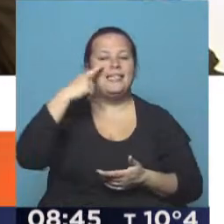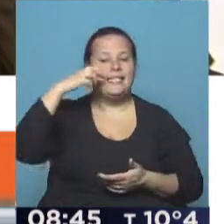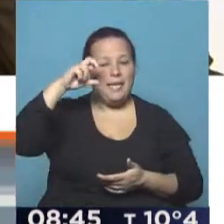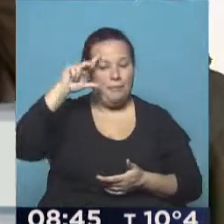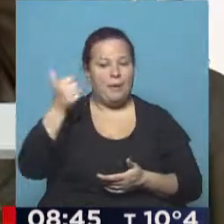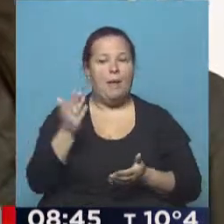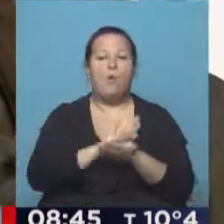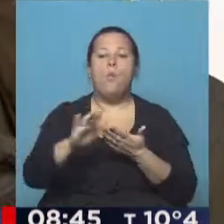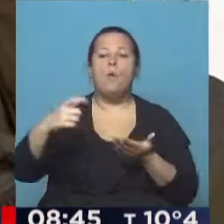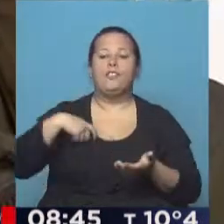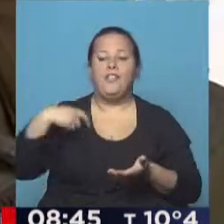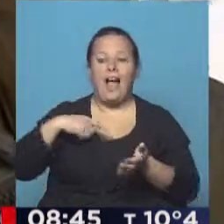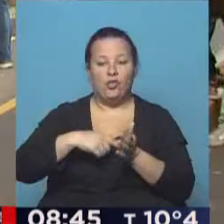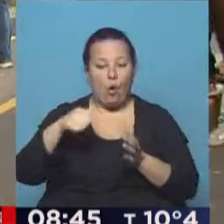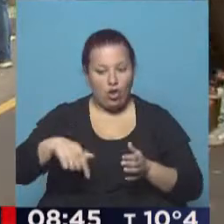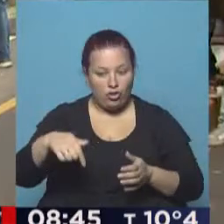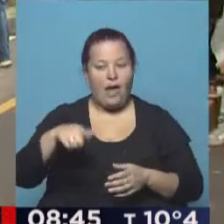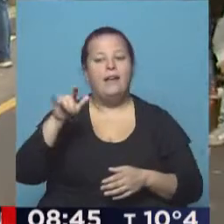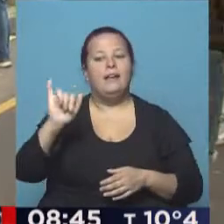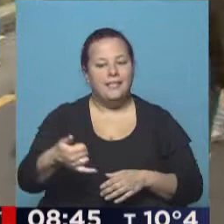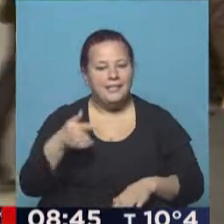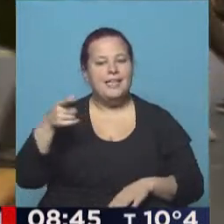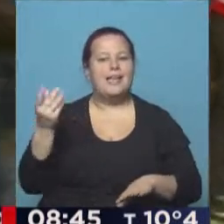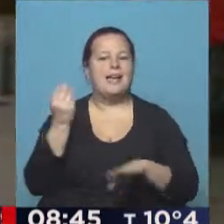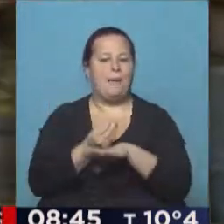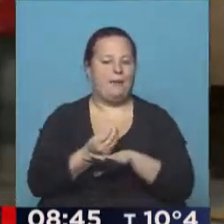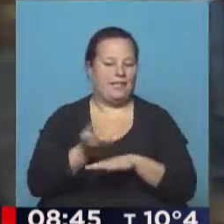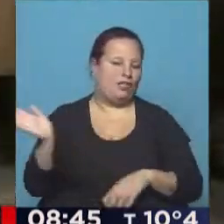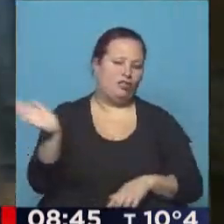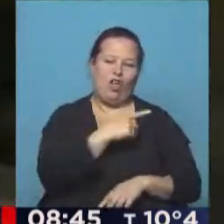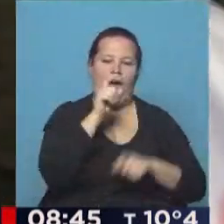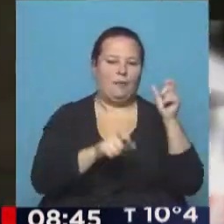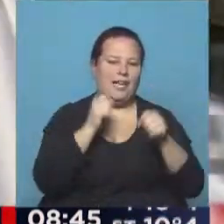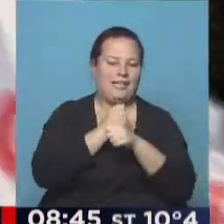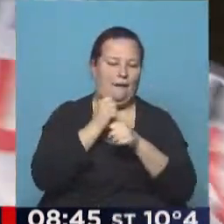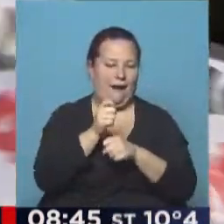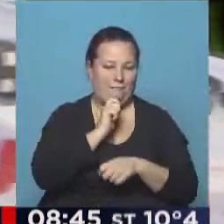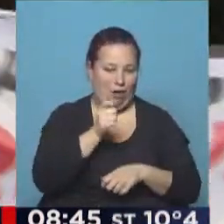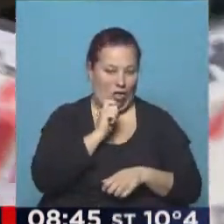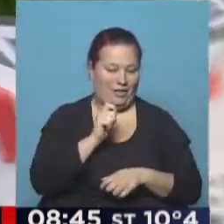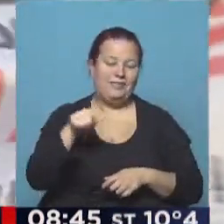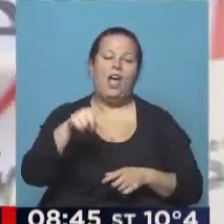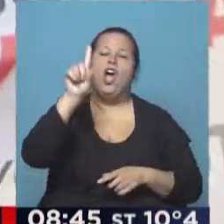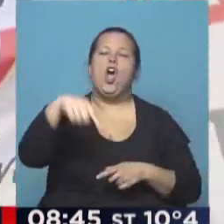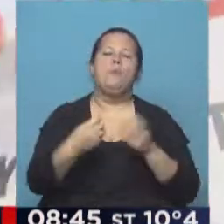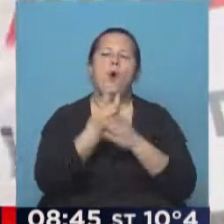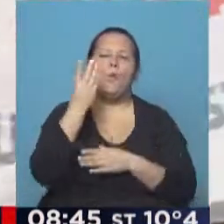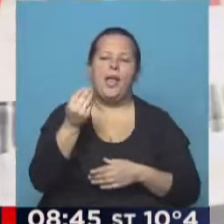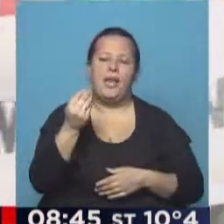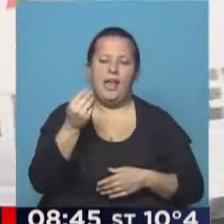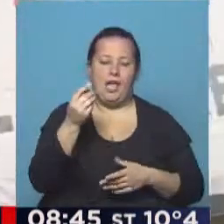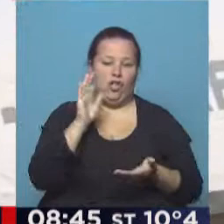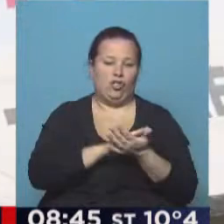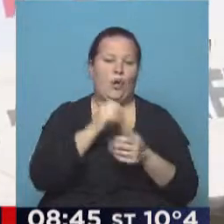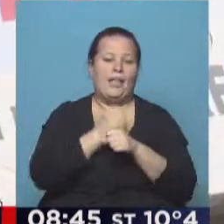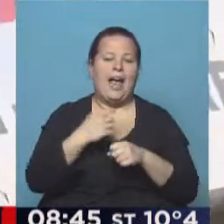nuevo sindicato de prensa de buenos aires que sí representa a todos los trabajadores de prensa y que surge desde la actividad